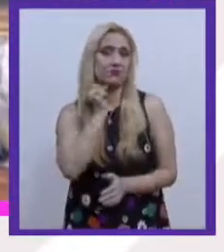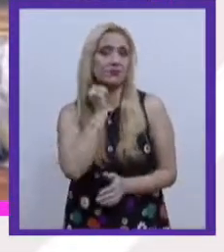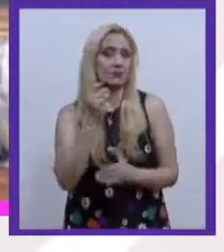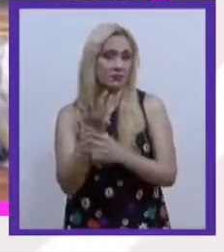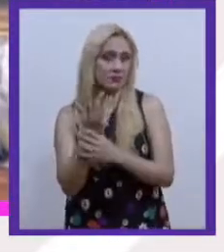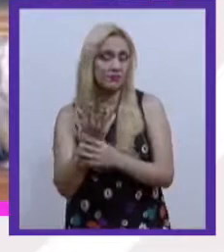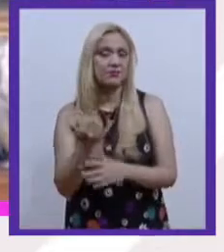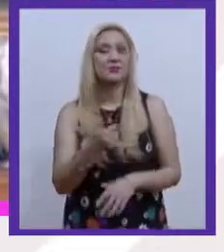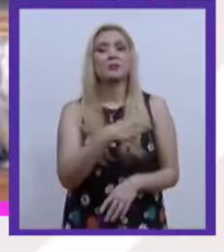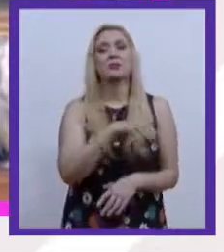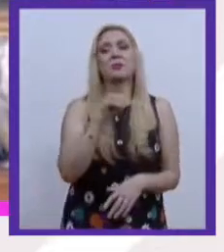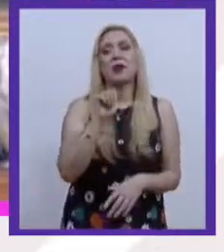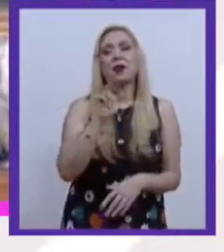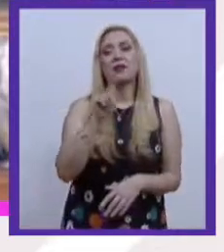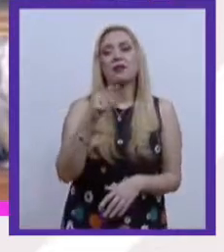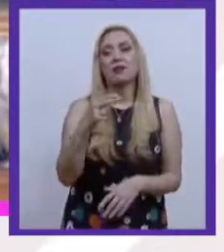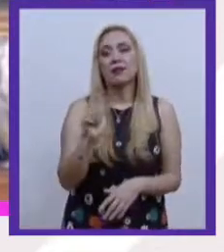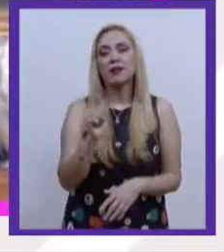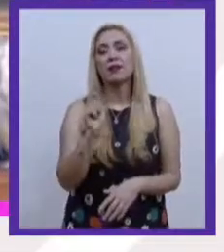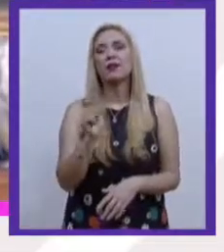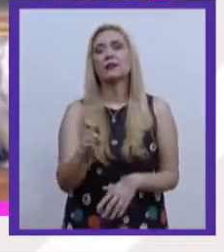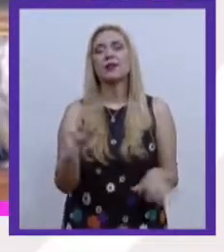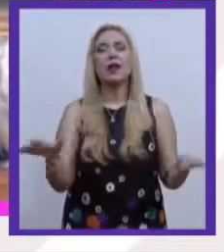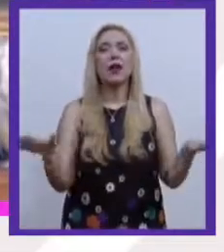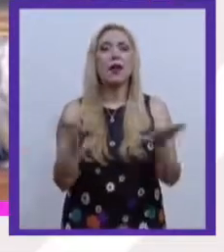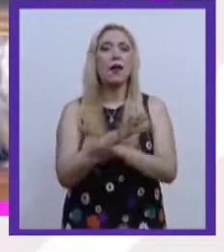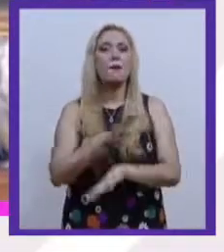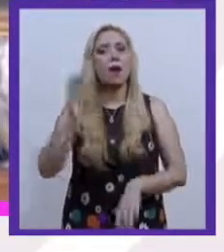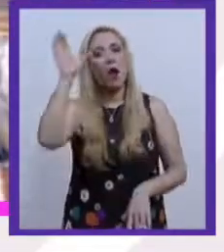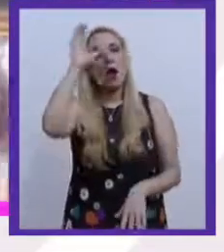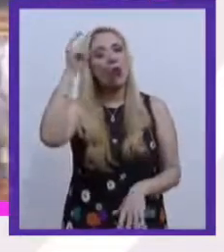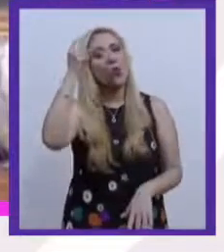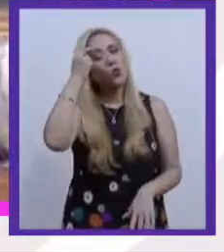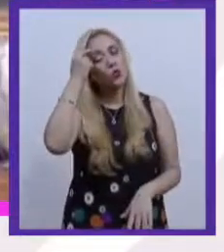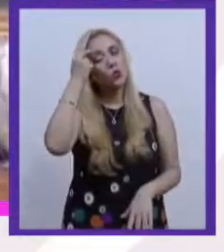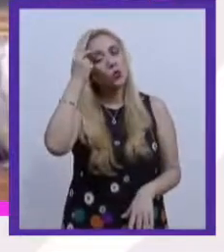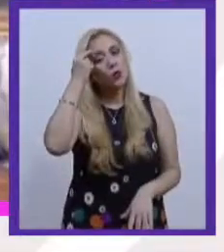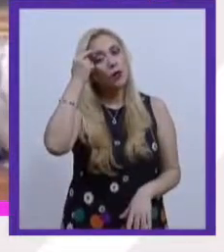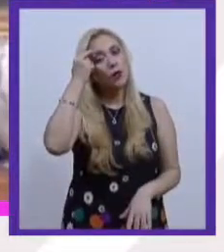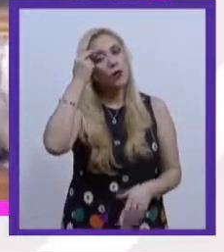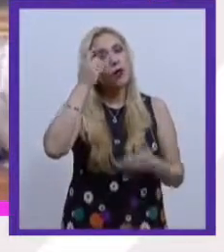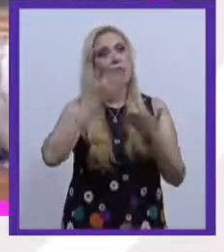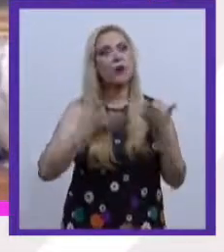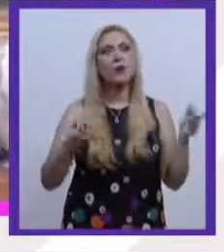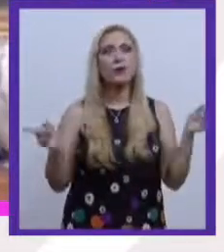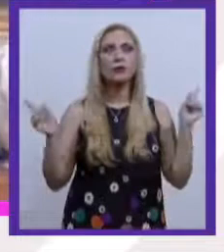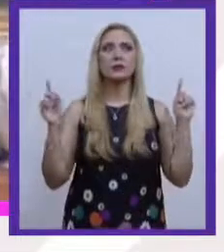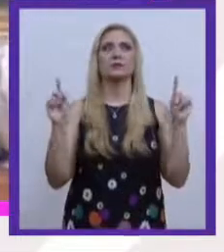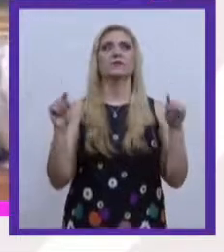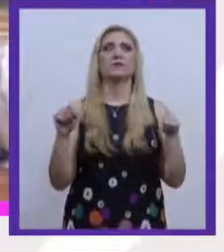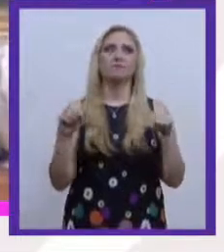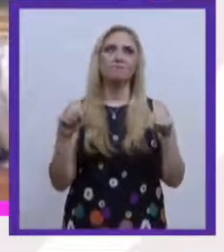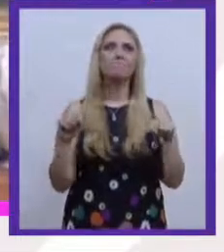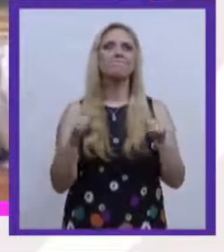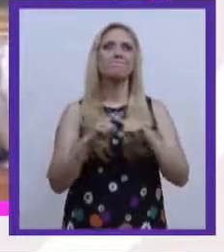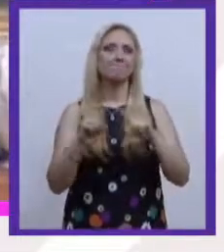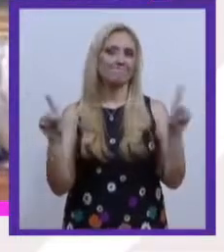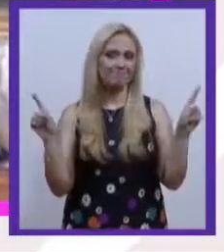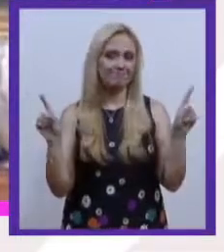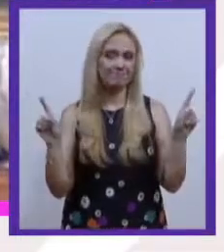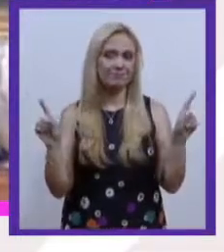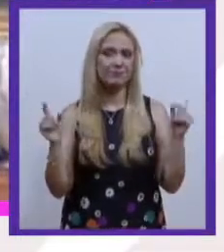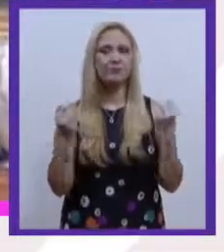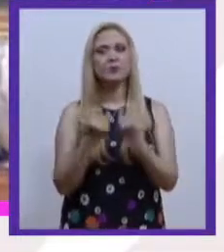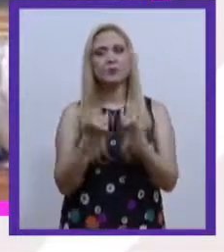decía Marta hace un momento, ¿no? Que cambian esta cultura y que nos van a poner en una perspectiva distinta. Y sobre